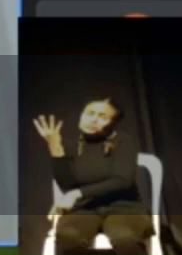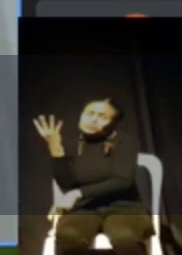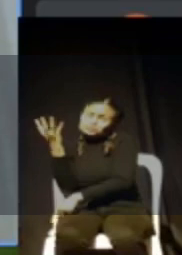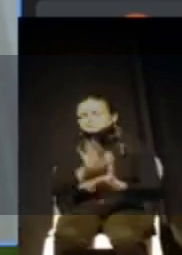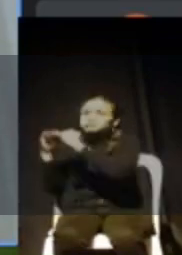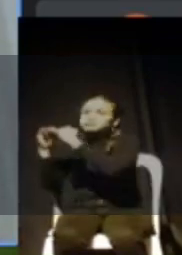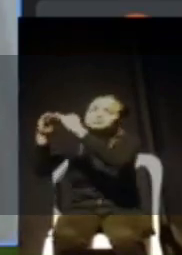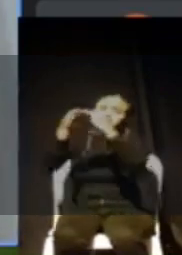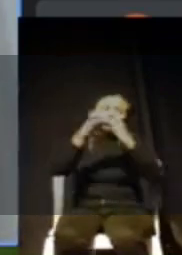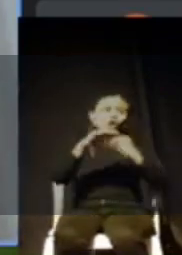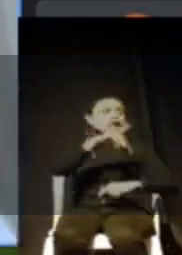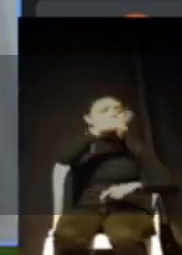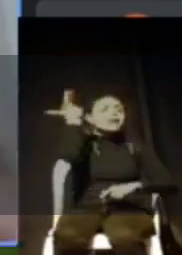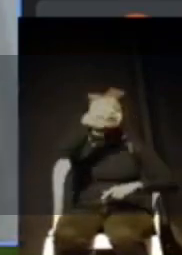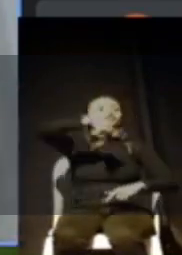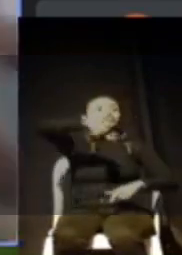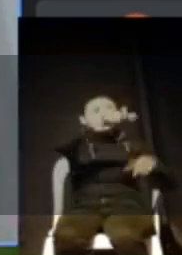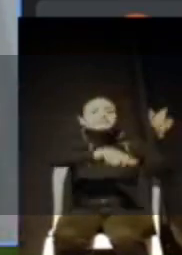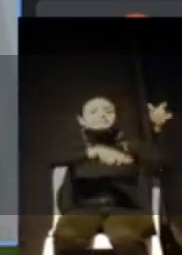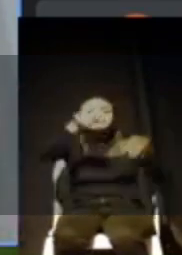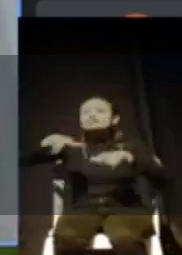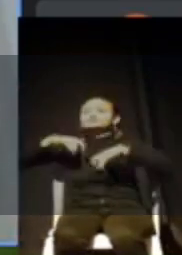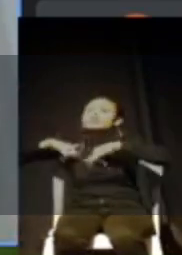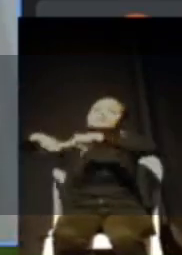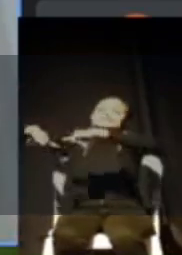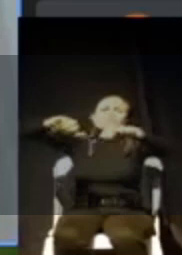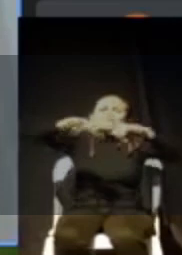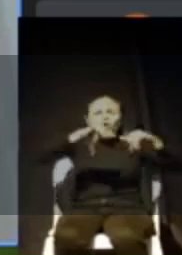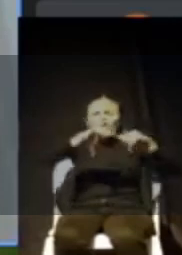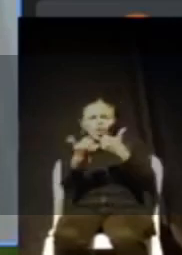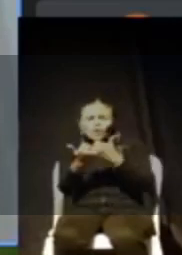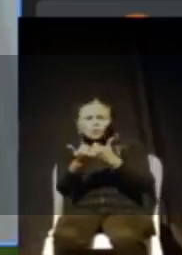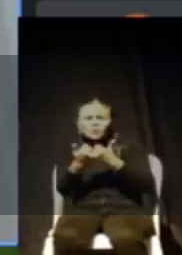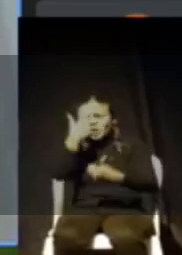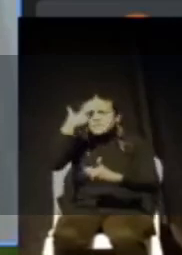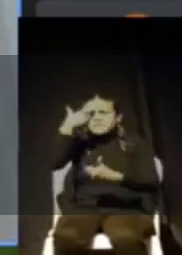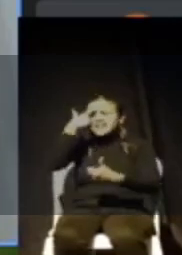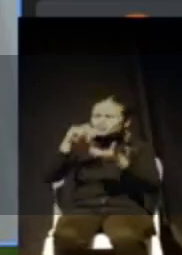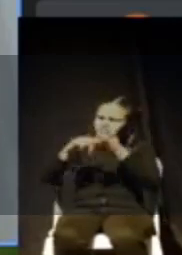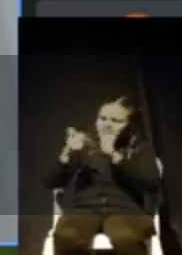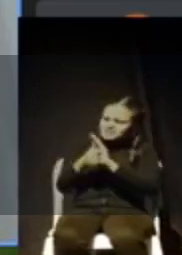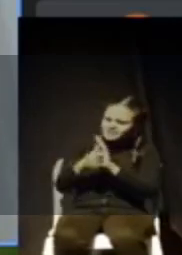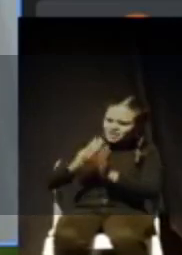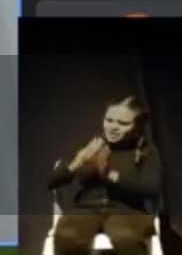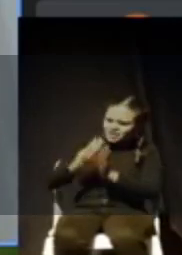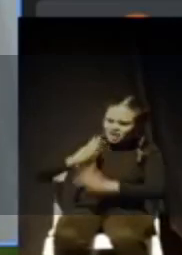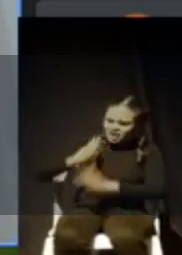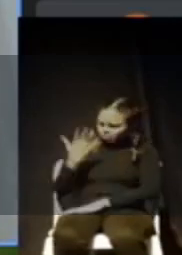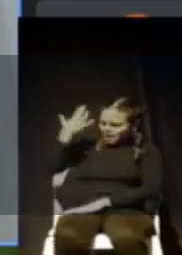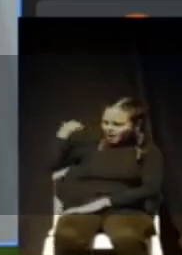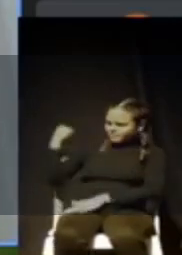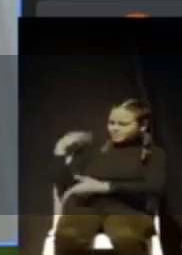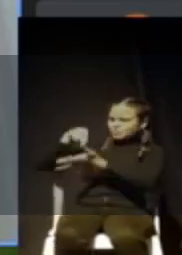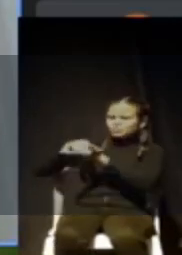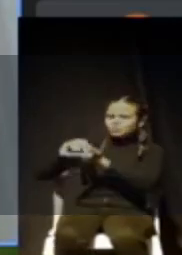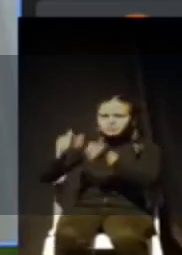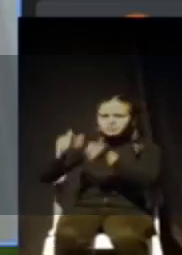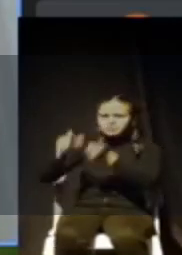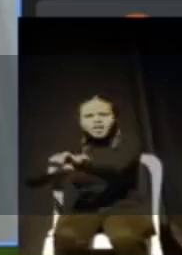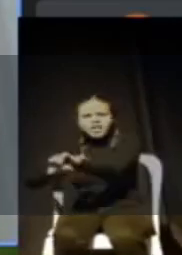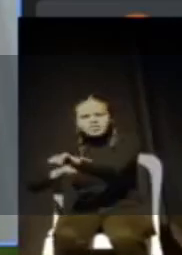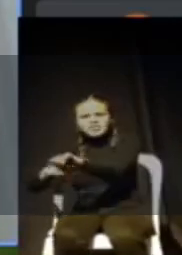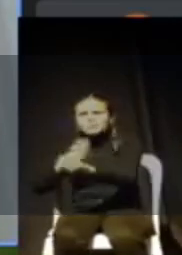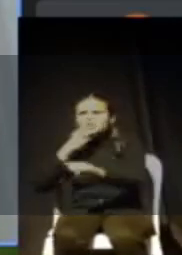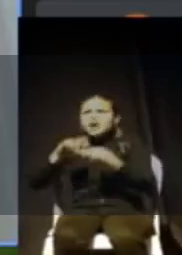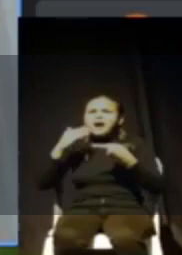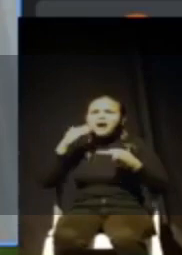la contrahegemonía o la antihegemonía o esas otras alternativas, pues nos tocará iniciar a pensar en qué está pasando con la raza también de nuestros autores, como mi